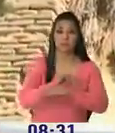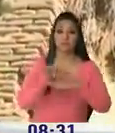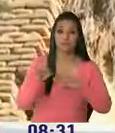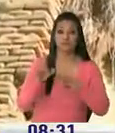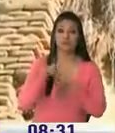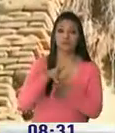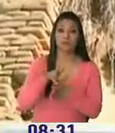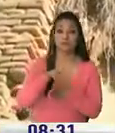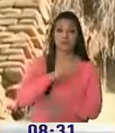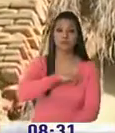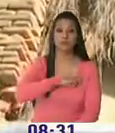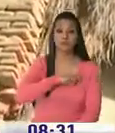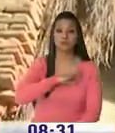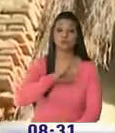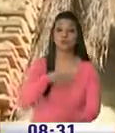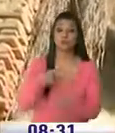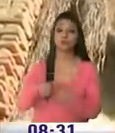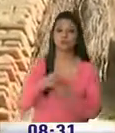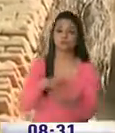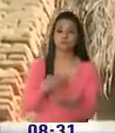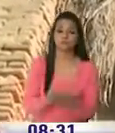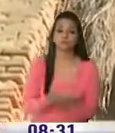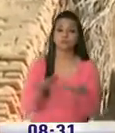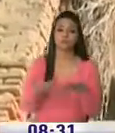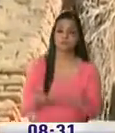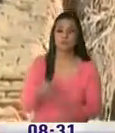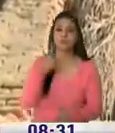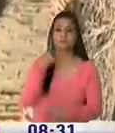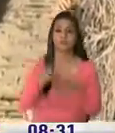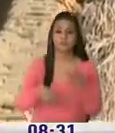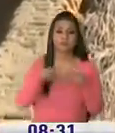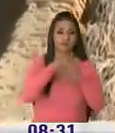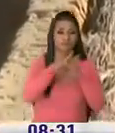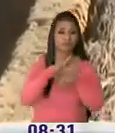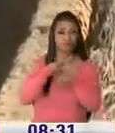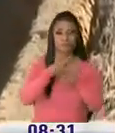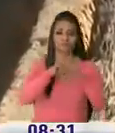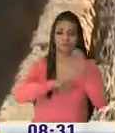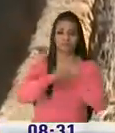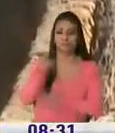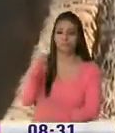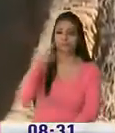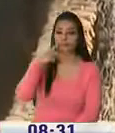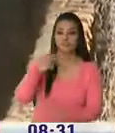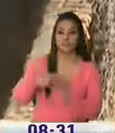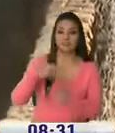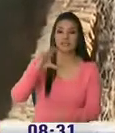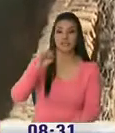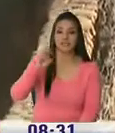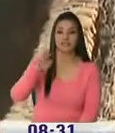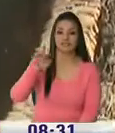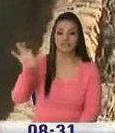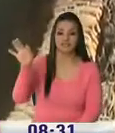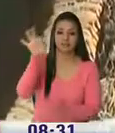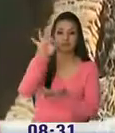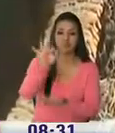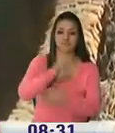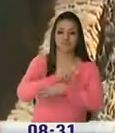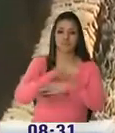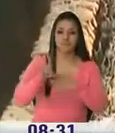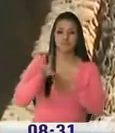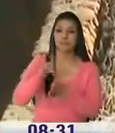de Quito ha llegado hasta aquí, hasta este punto, para realizar una evaluación. Estamos con Cristian Rivera, representante de la Dirección de Riesgos.